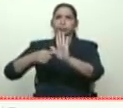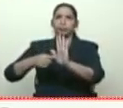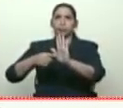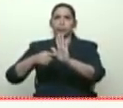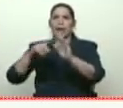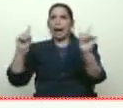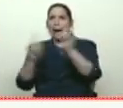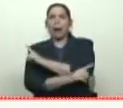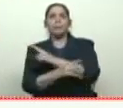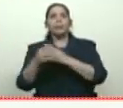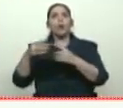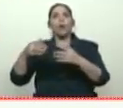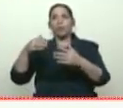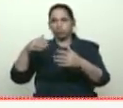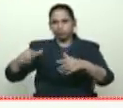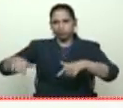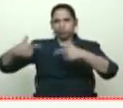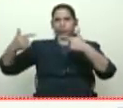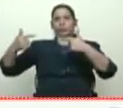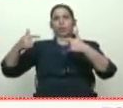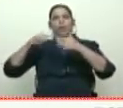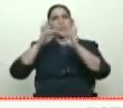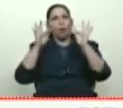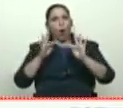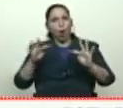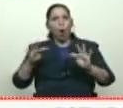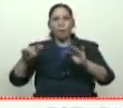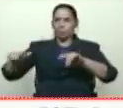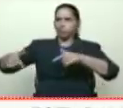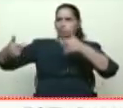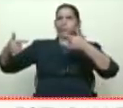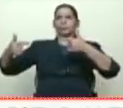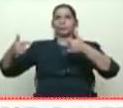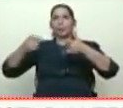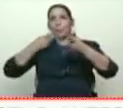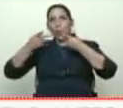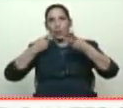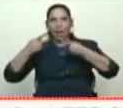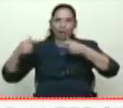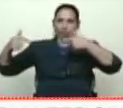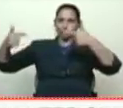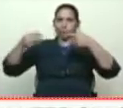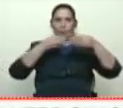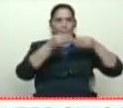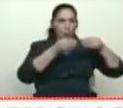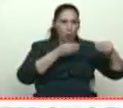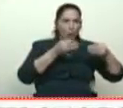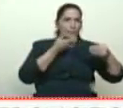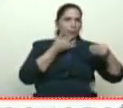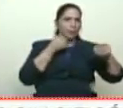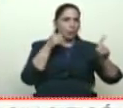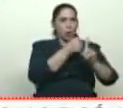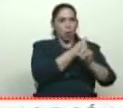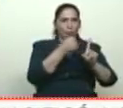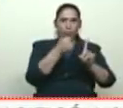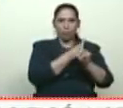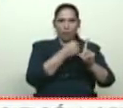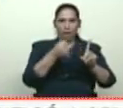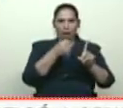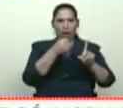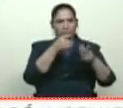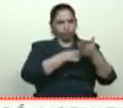Es una confrontación política de dos modelos, de dos modelos. Cuando aquí, por ejemplo, ellos golpean,